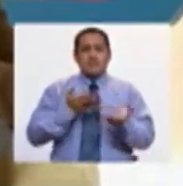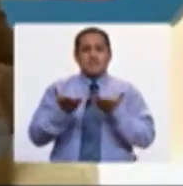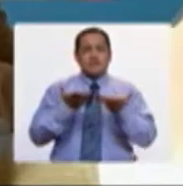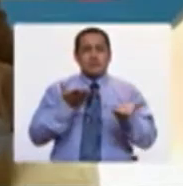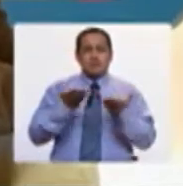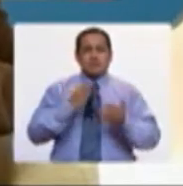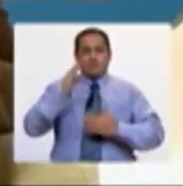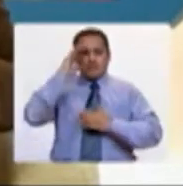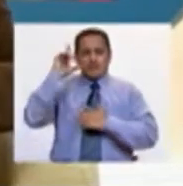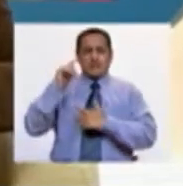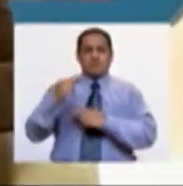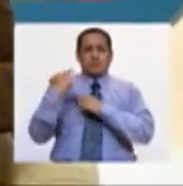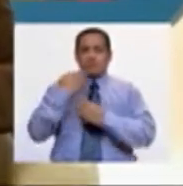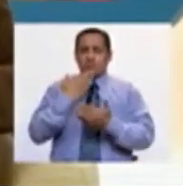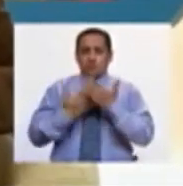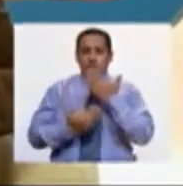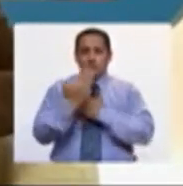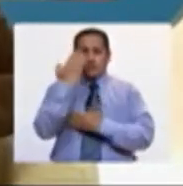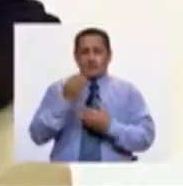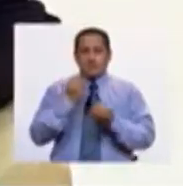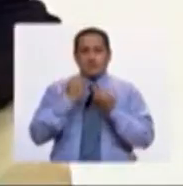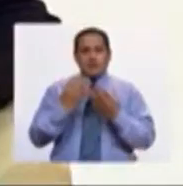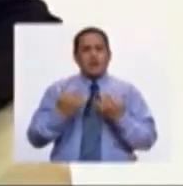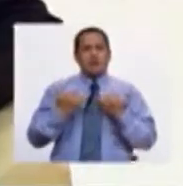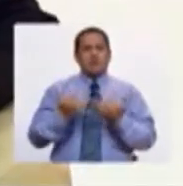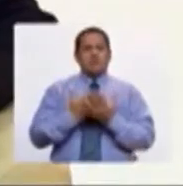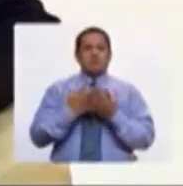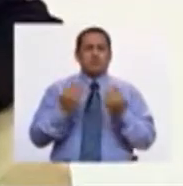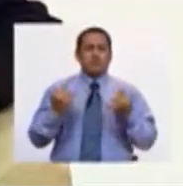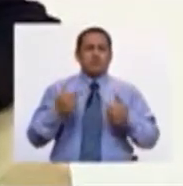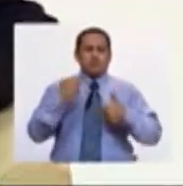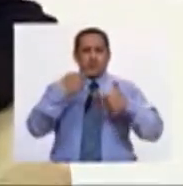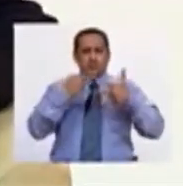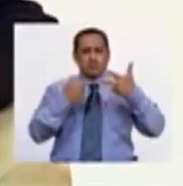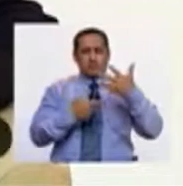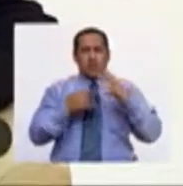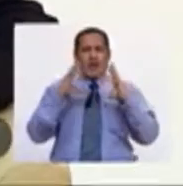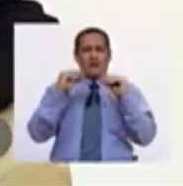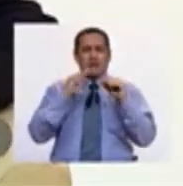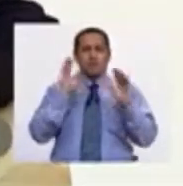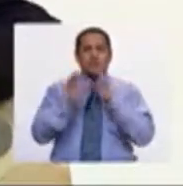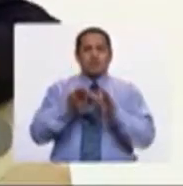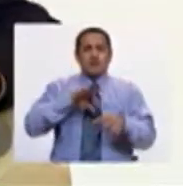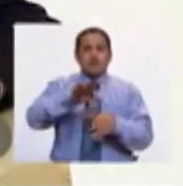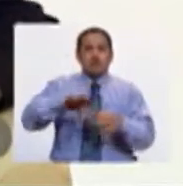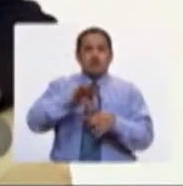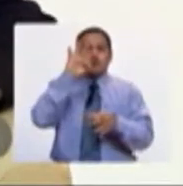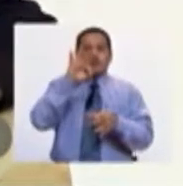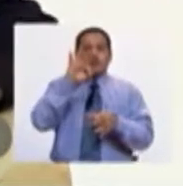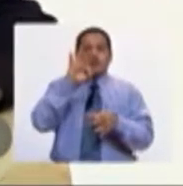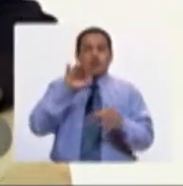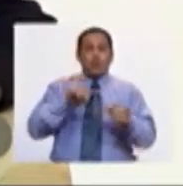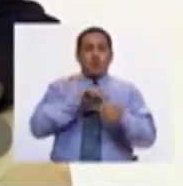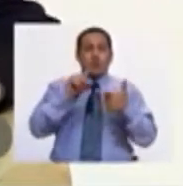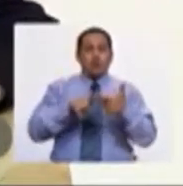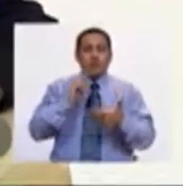del servicio militar obligatorio. Felipe, buenos días. Buenos días, Rocío. Hubieron muchos puntos en discusión. Uno de ellos el sorteo, por ejemplo.